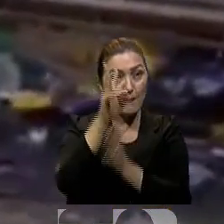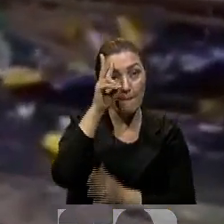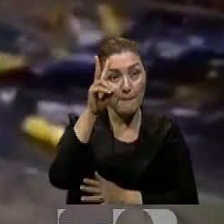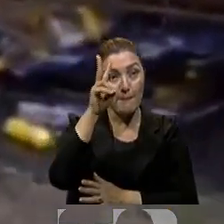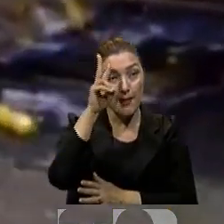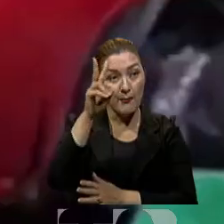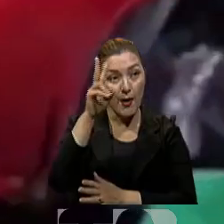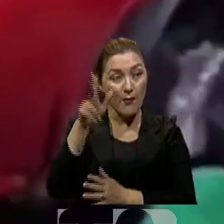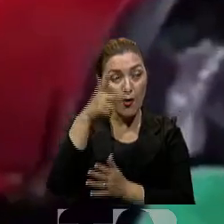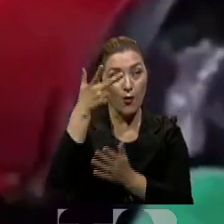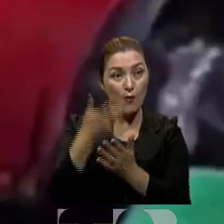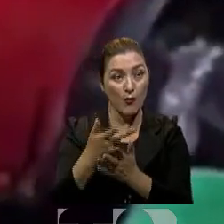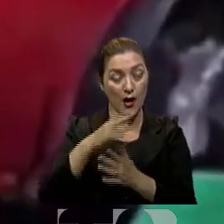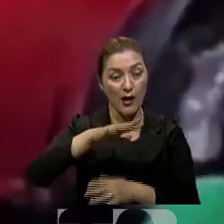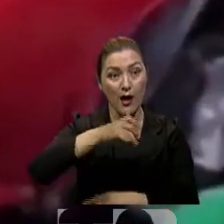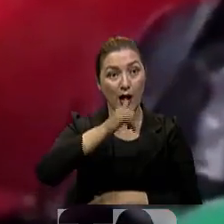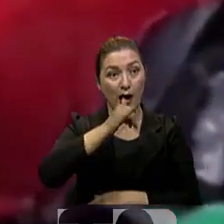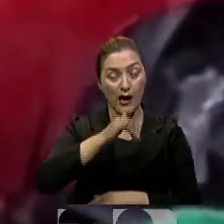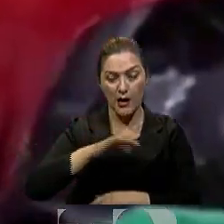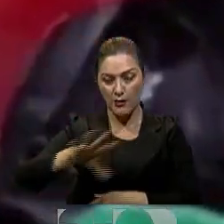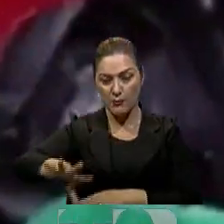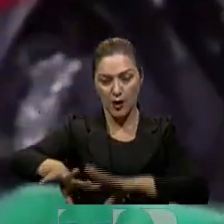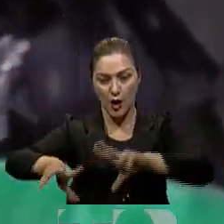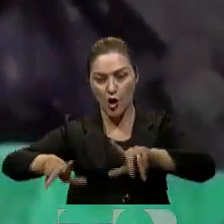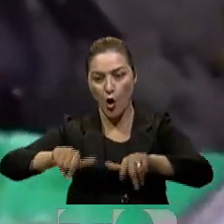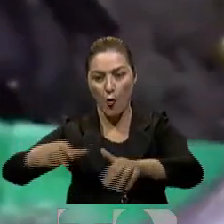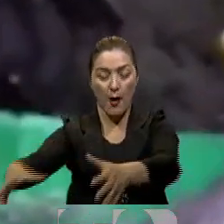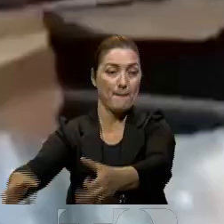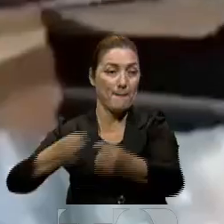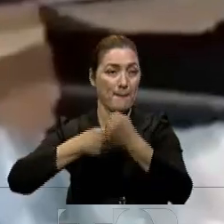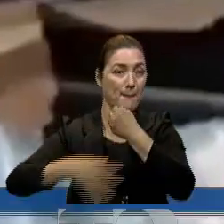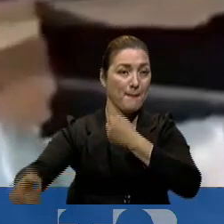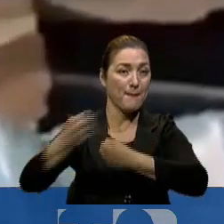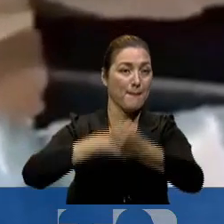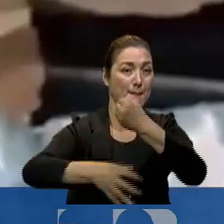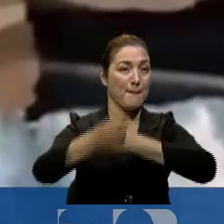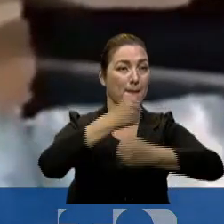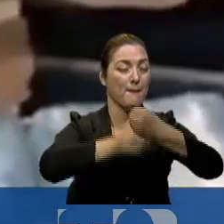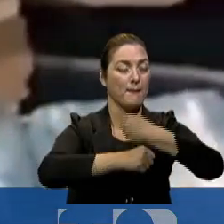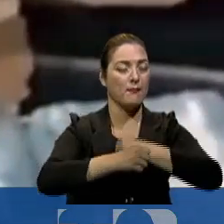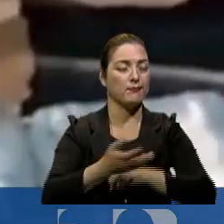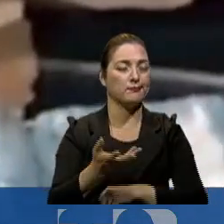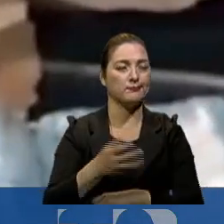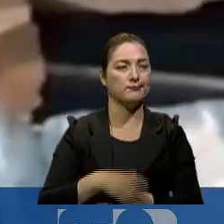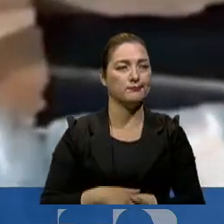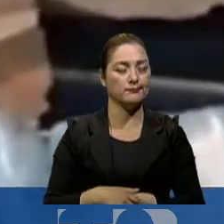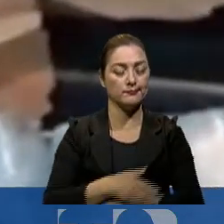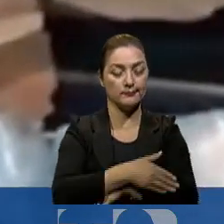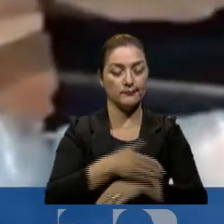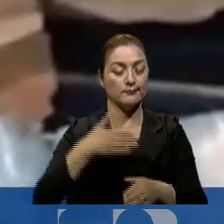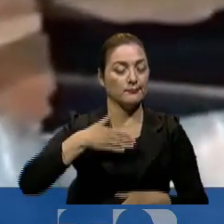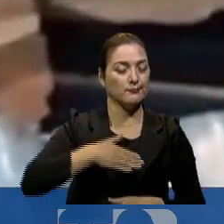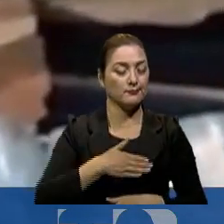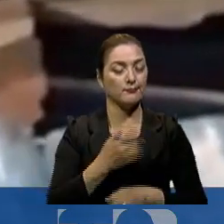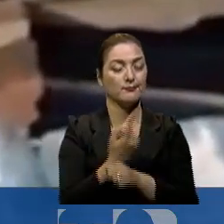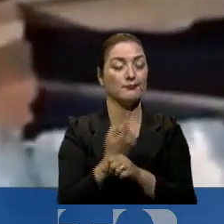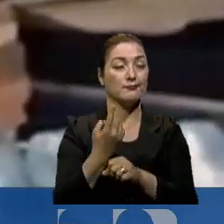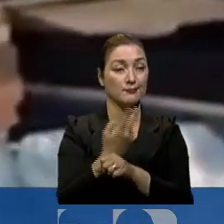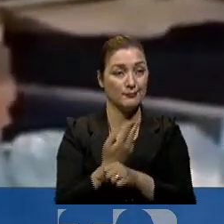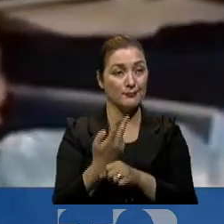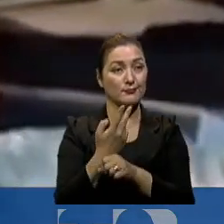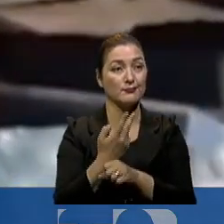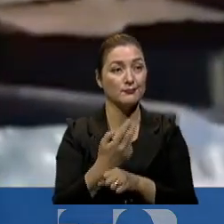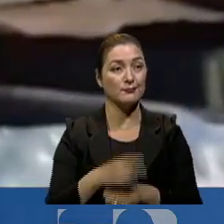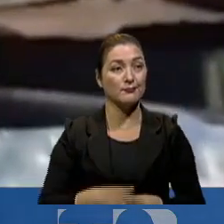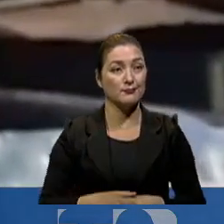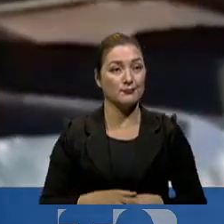la emergencia para llevarse las bebidas que transportaba el tráiler. La avenida Simón Bolívar permaneció cerrada por varias horas